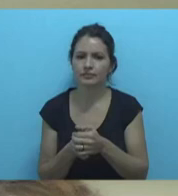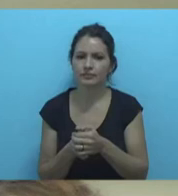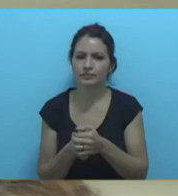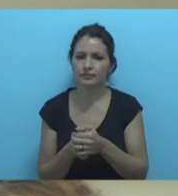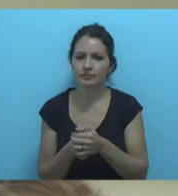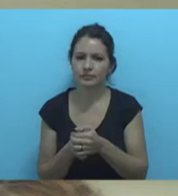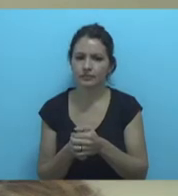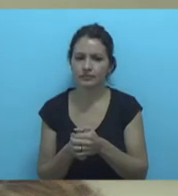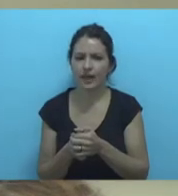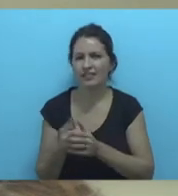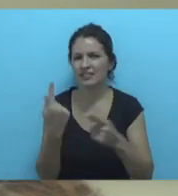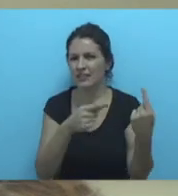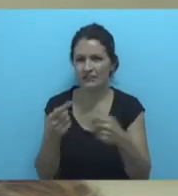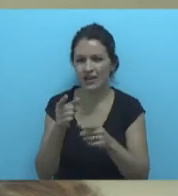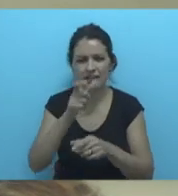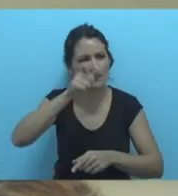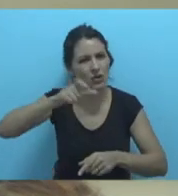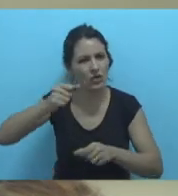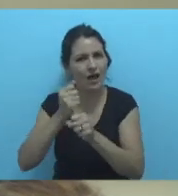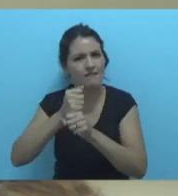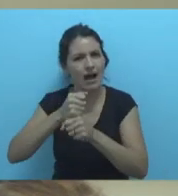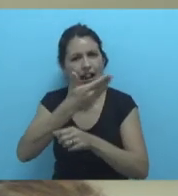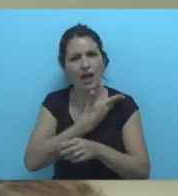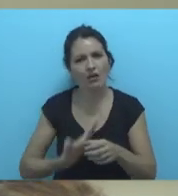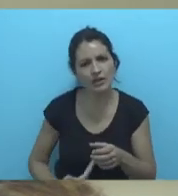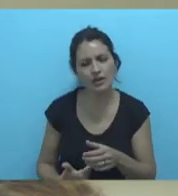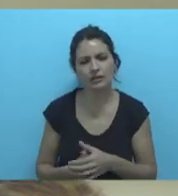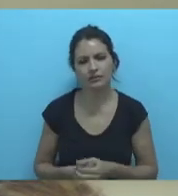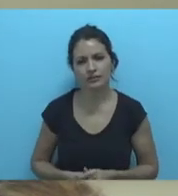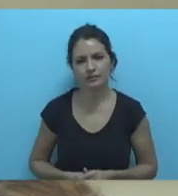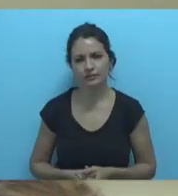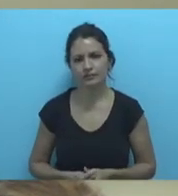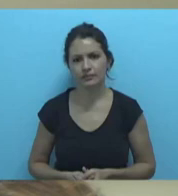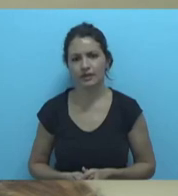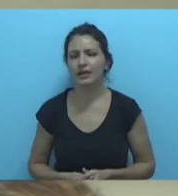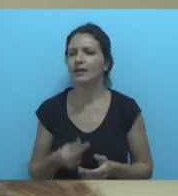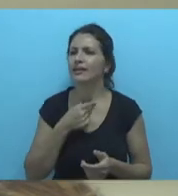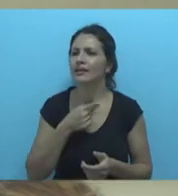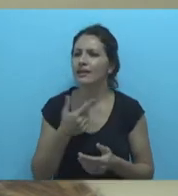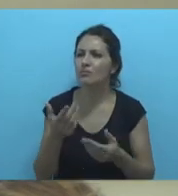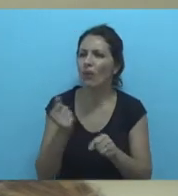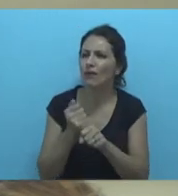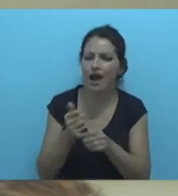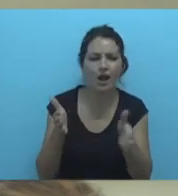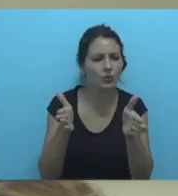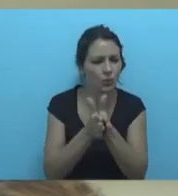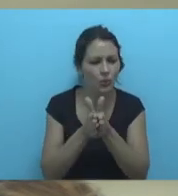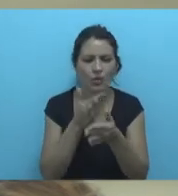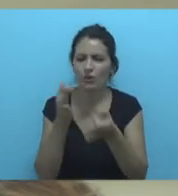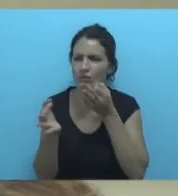oportunidad no pudieron asistir, pero la idea es esa, de articulación, de coordinación. Nos parece que uno de